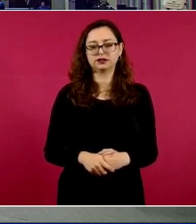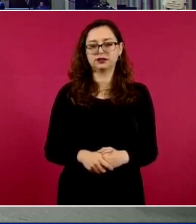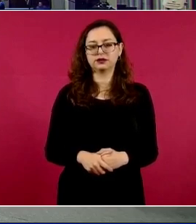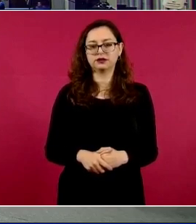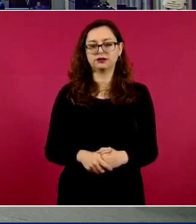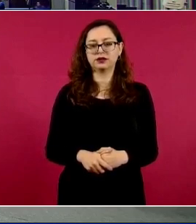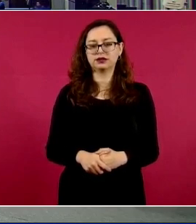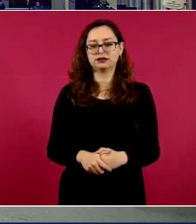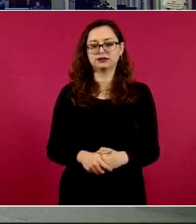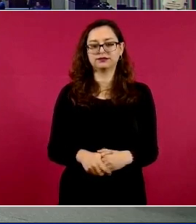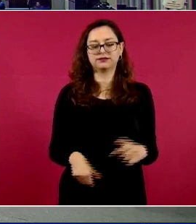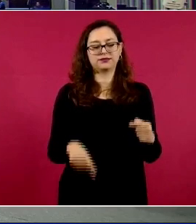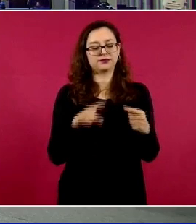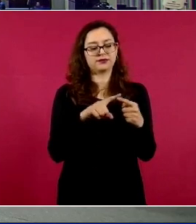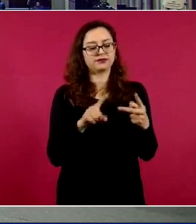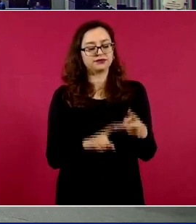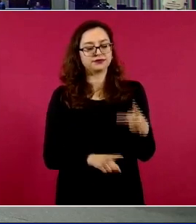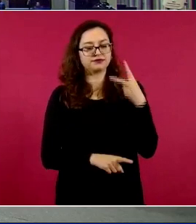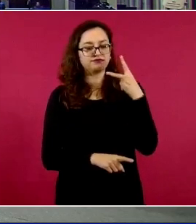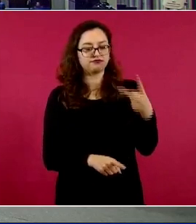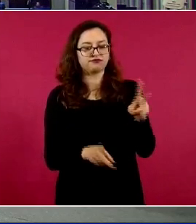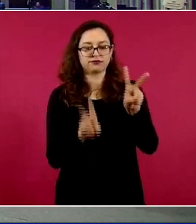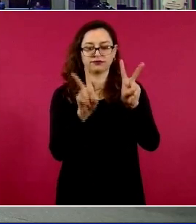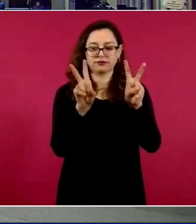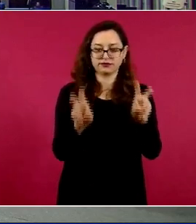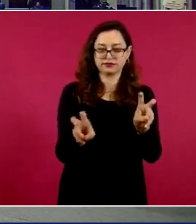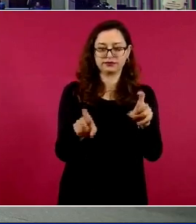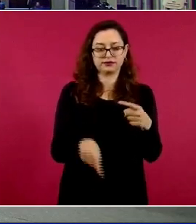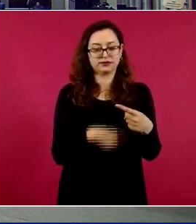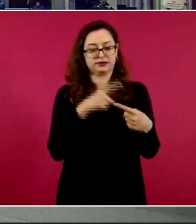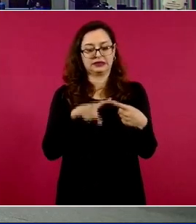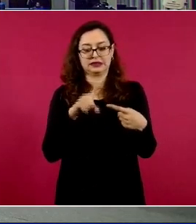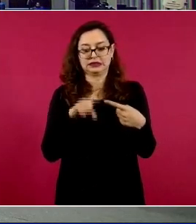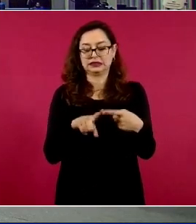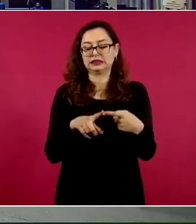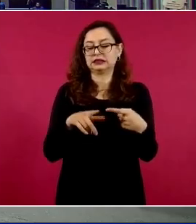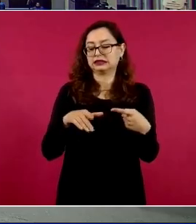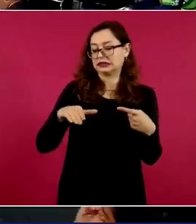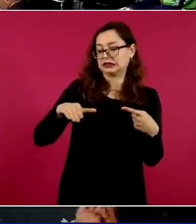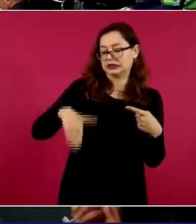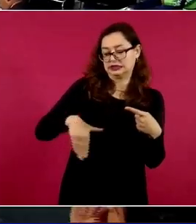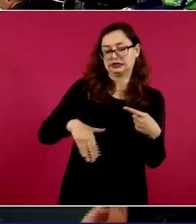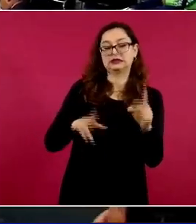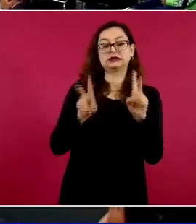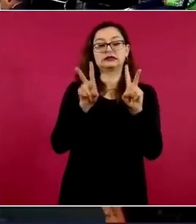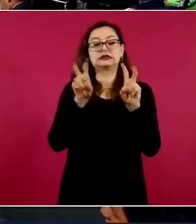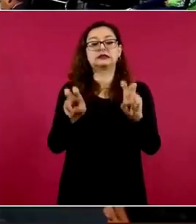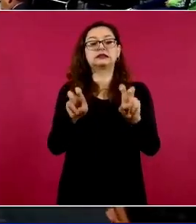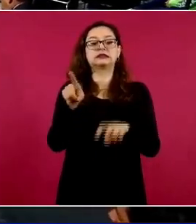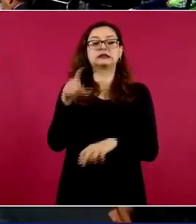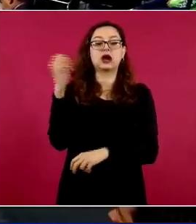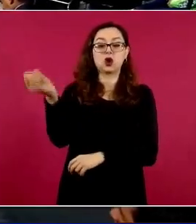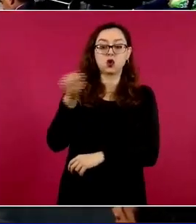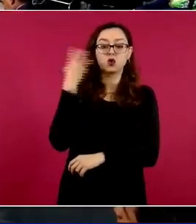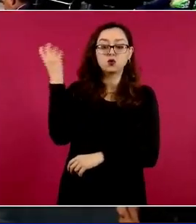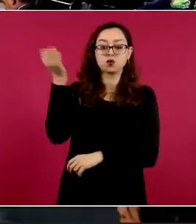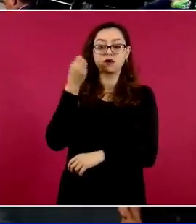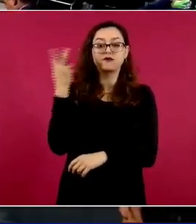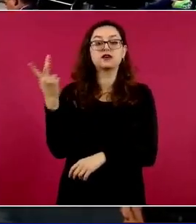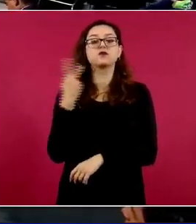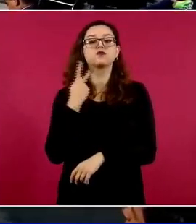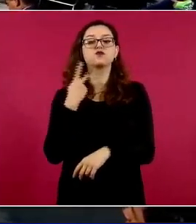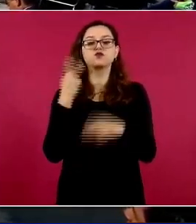Solo dos temas que tienen que ver con, ya lo mencionaba usted, esta reunión que se llevó a cabo en estos días de la Conferencia de Acción